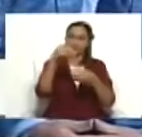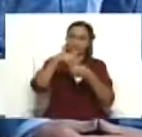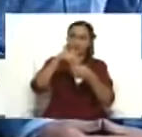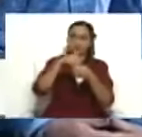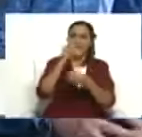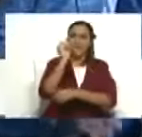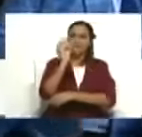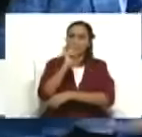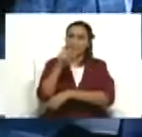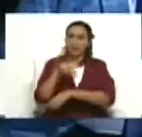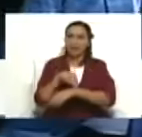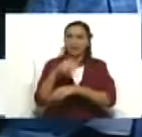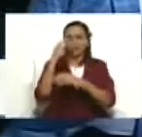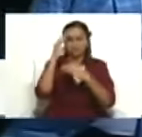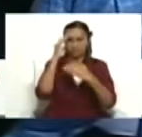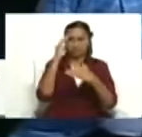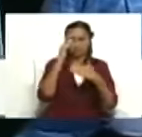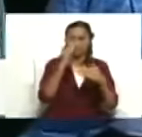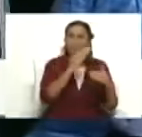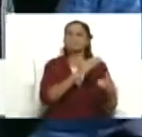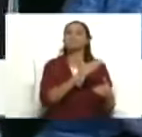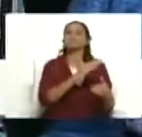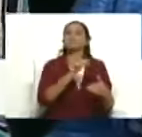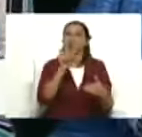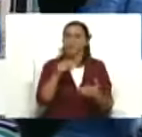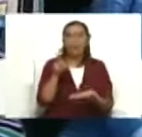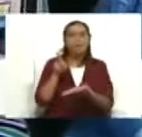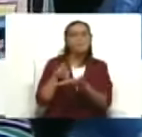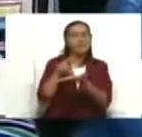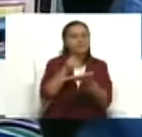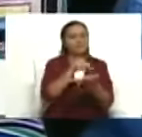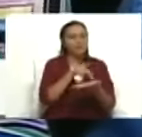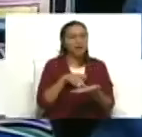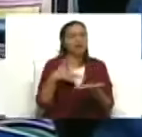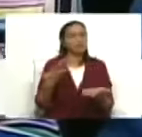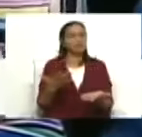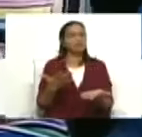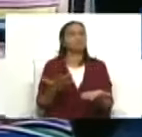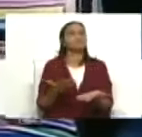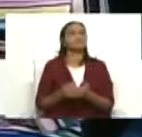que algunos no hacen vida, pero que participaron